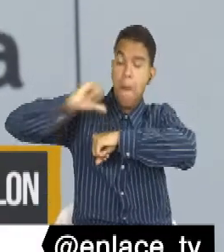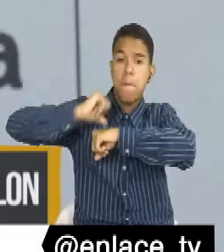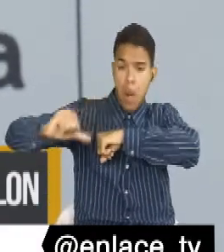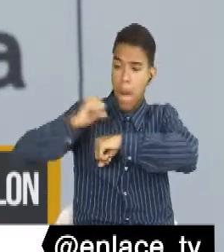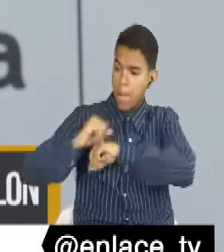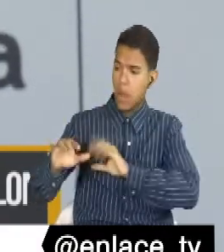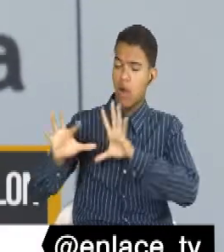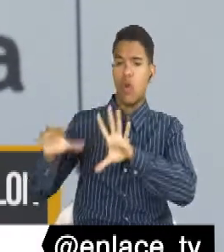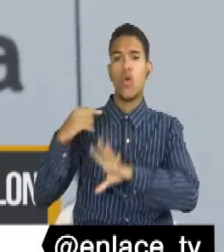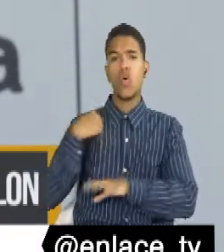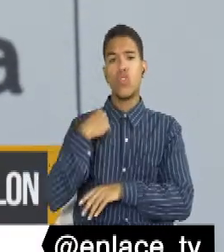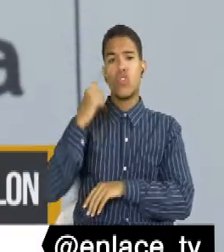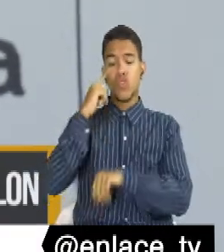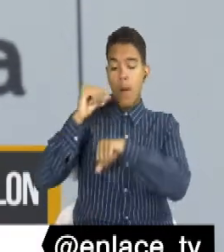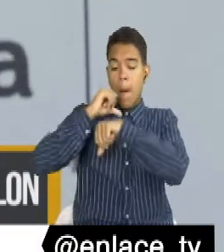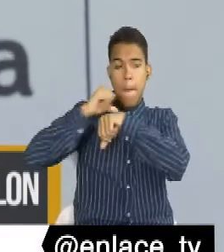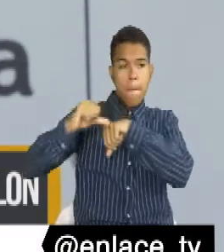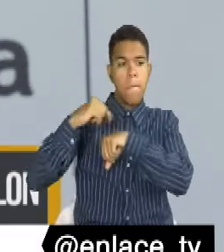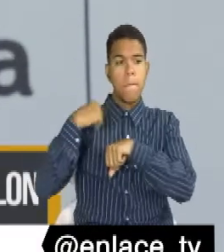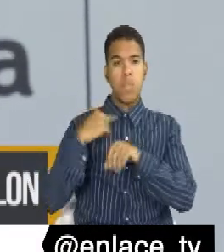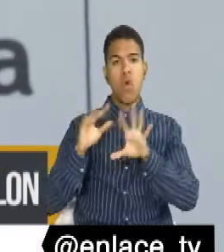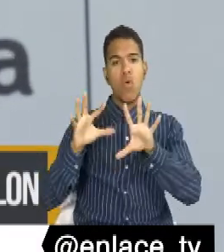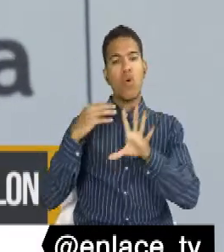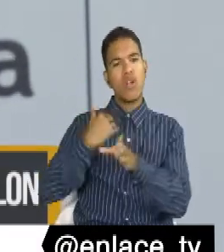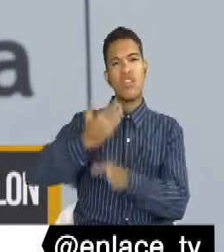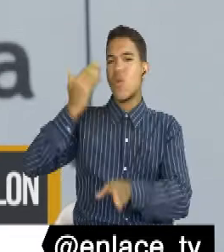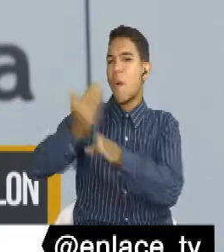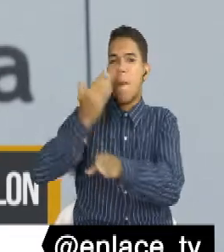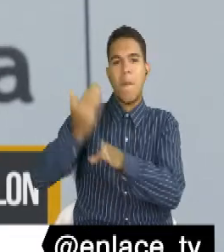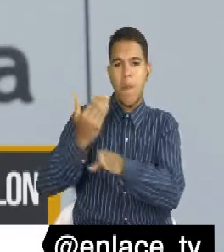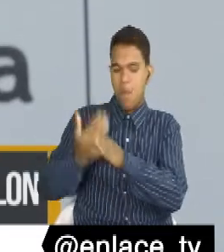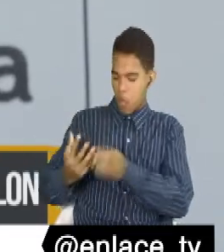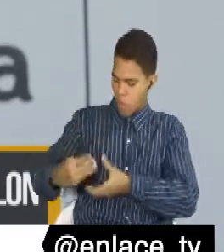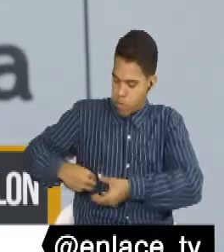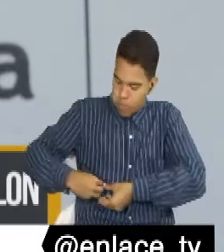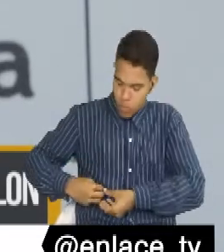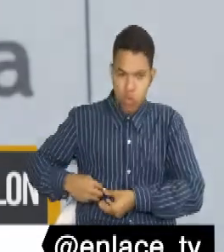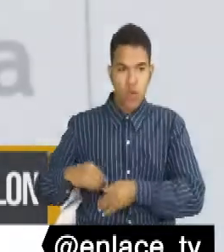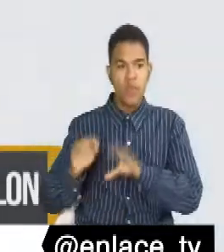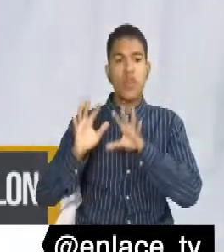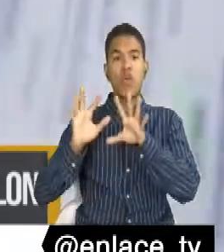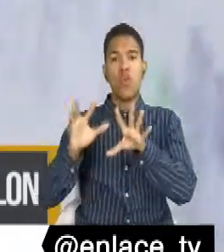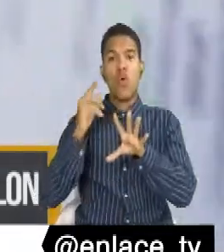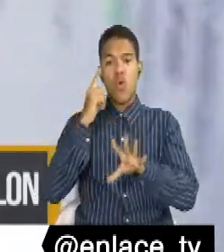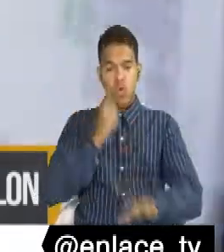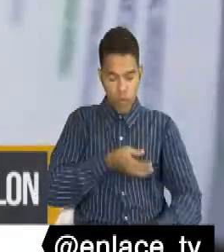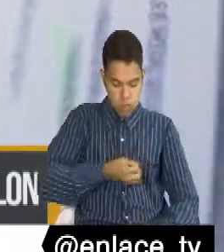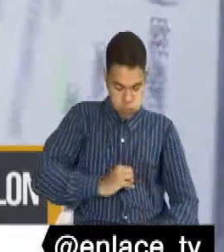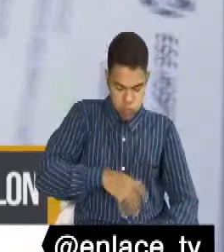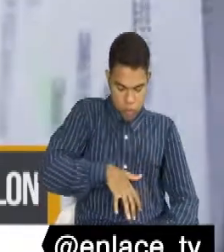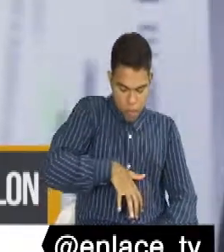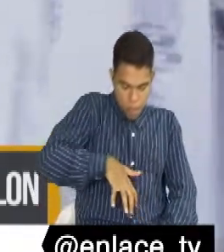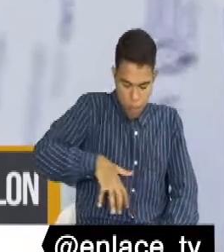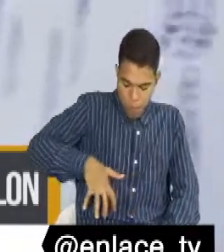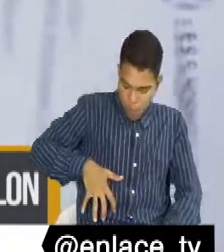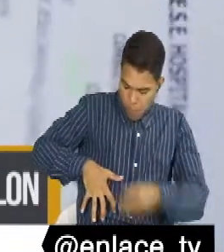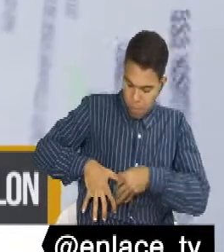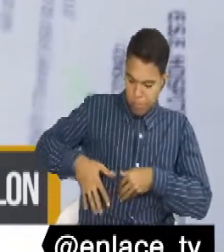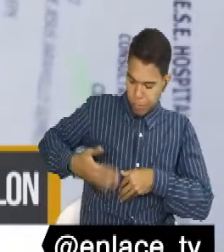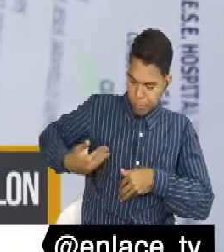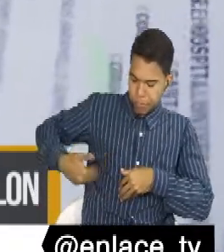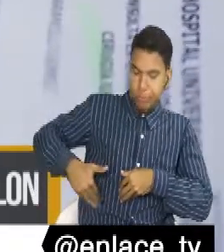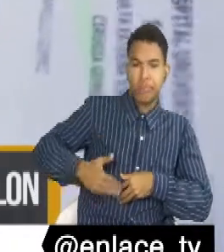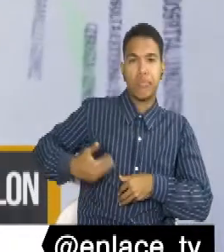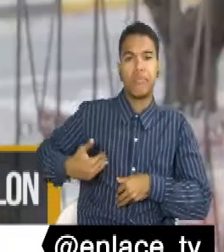las operaciones me encangriné. Entonces ahí es donde me tiraron el colo acá a un lado del estómago. También manifiesta que una de las consecuencias de